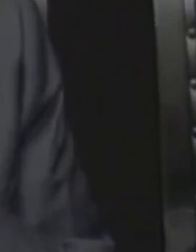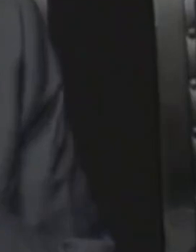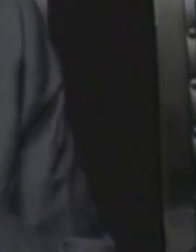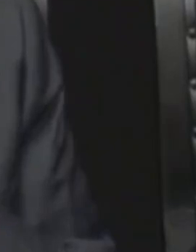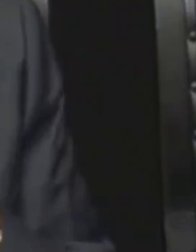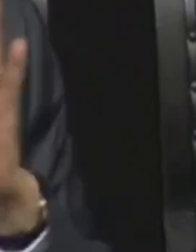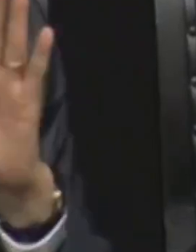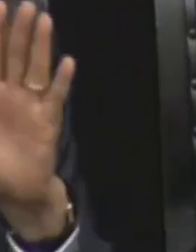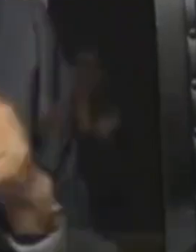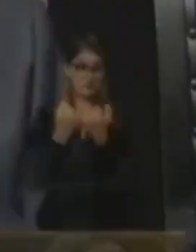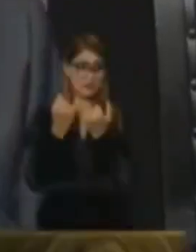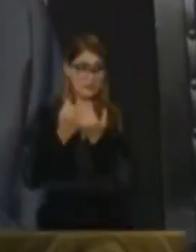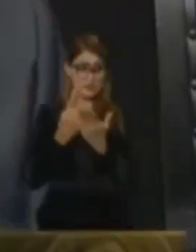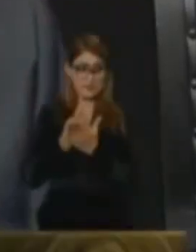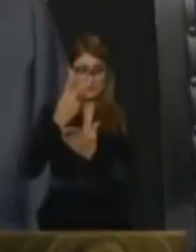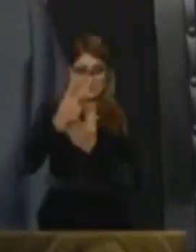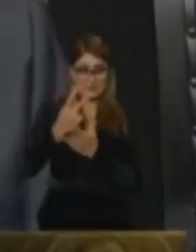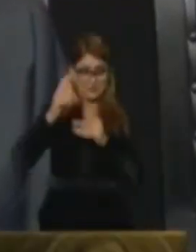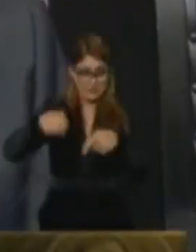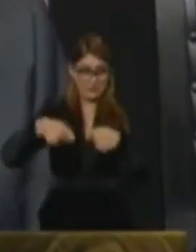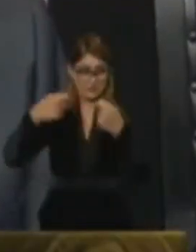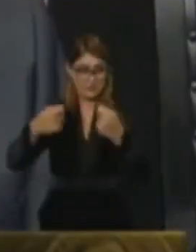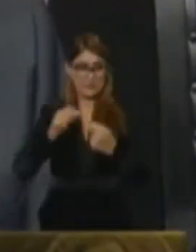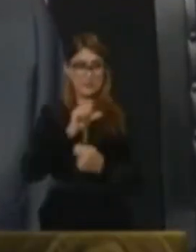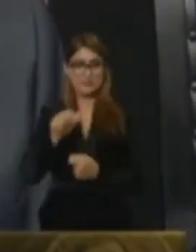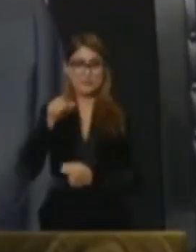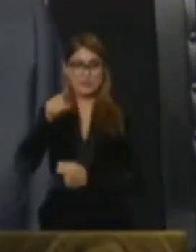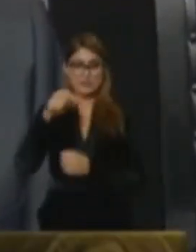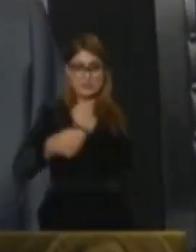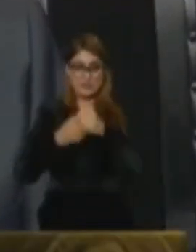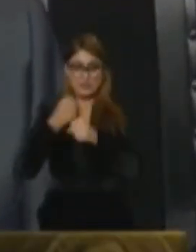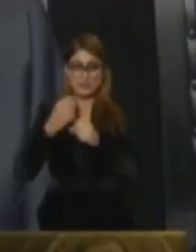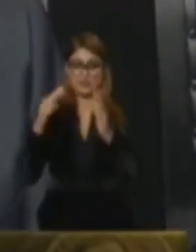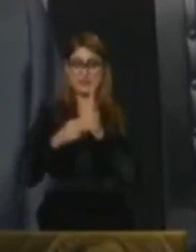y del diploma correspondiente al año